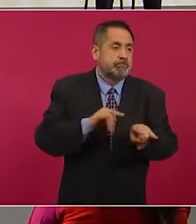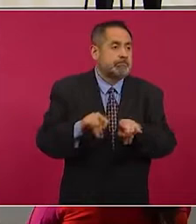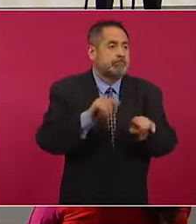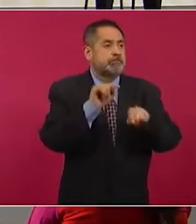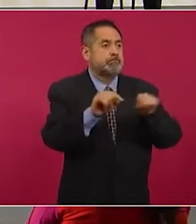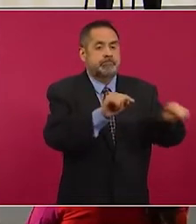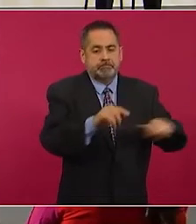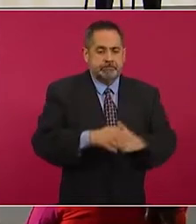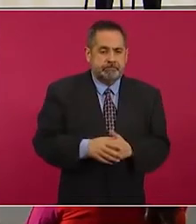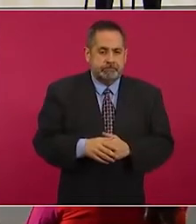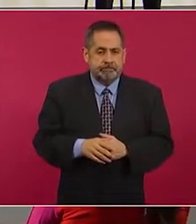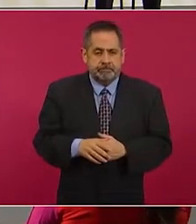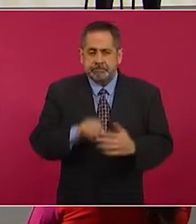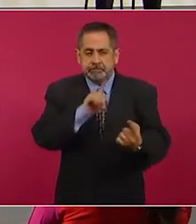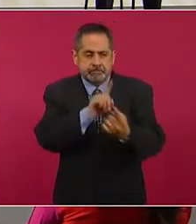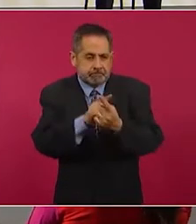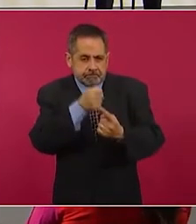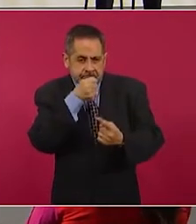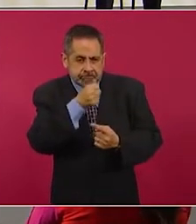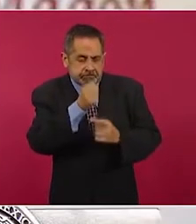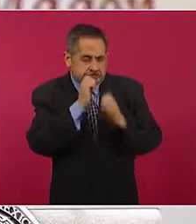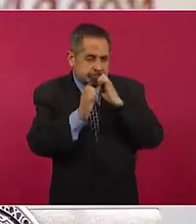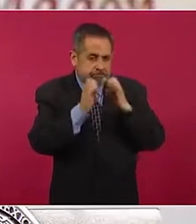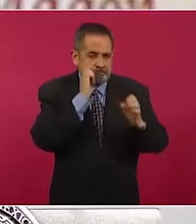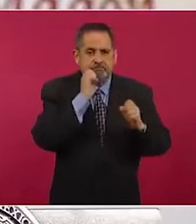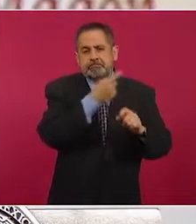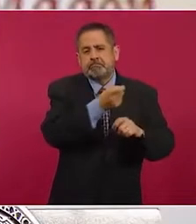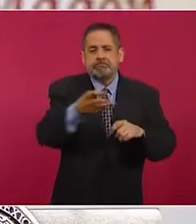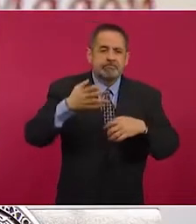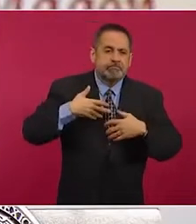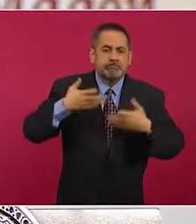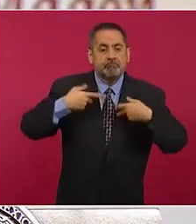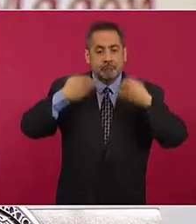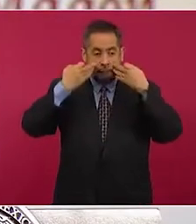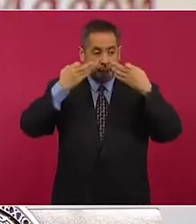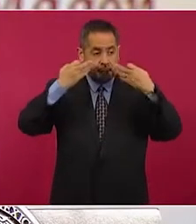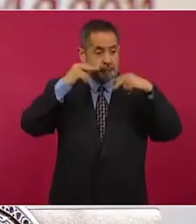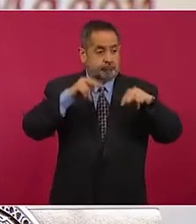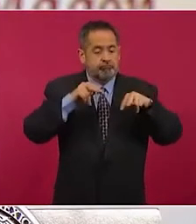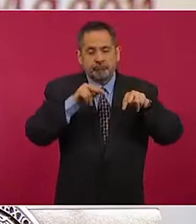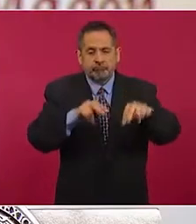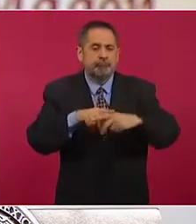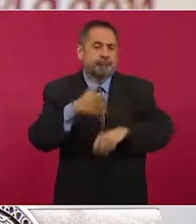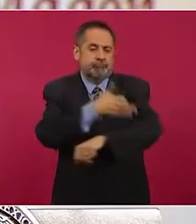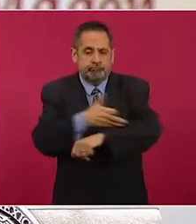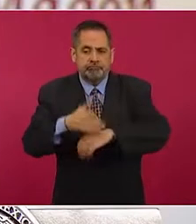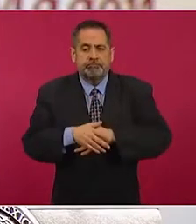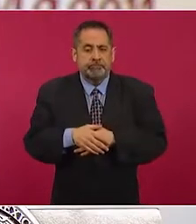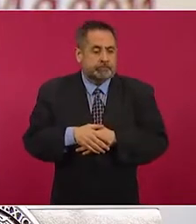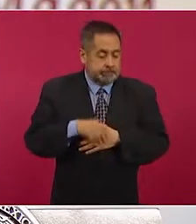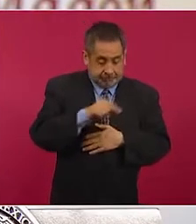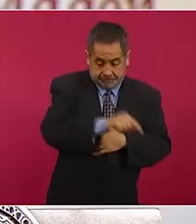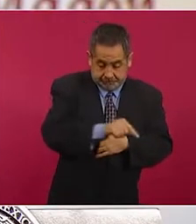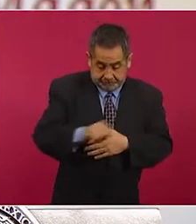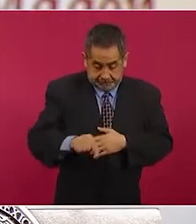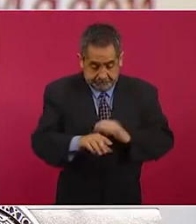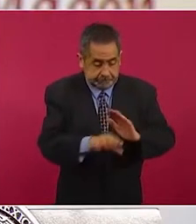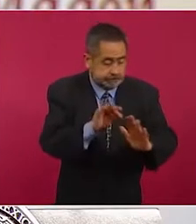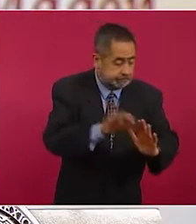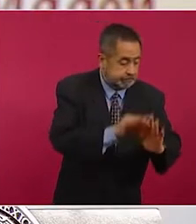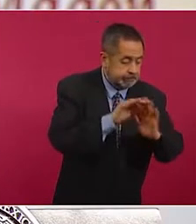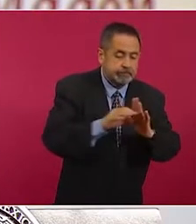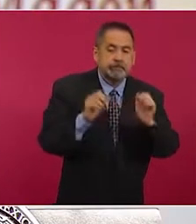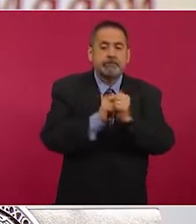Se realizaron entrevistas a diversos testigos y familiares, se recabaron muestras biológicas de ADN con